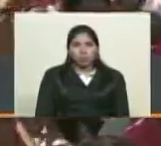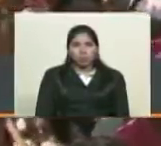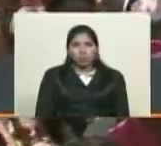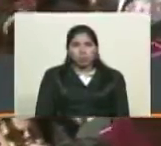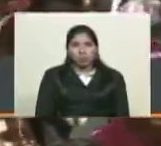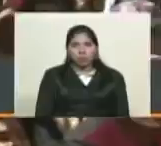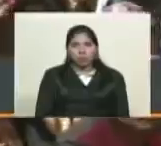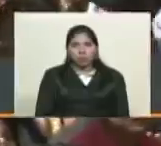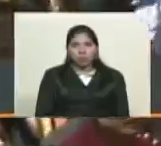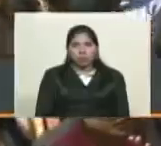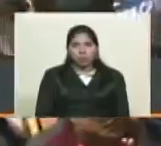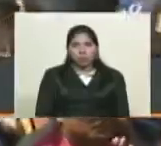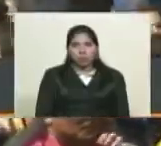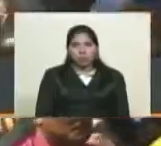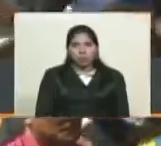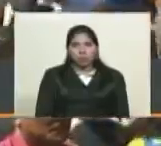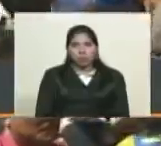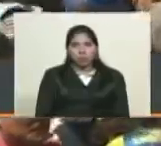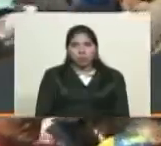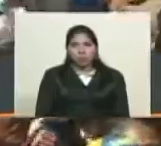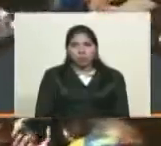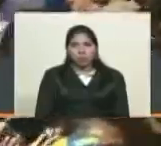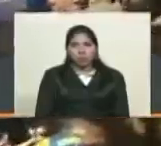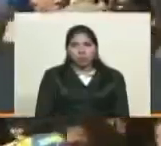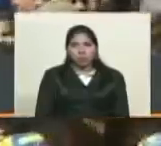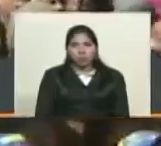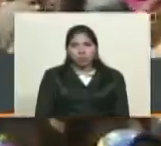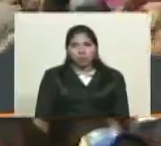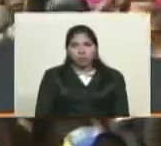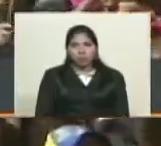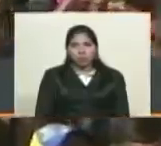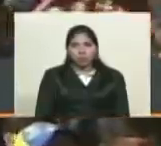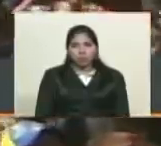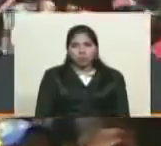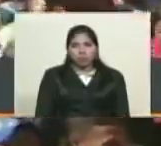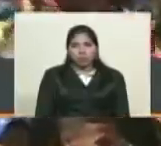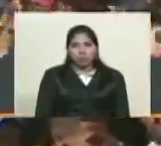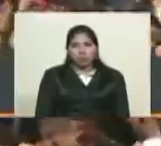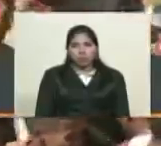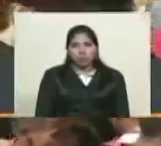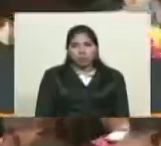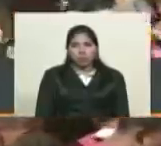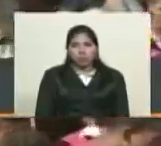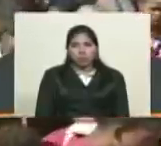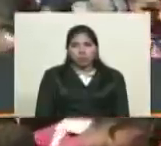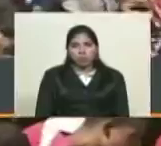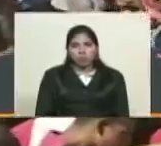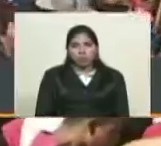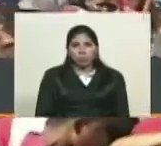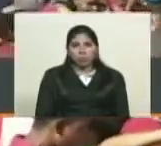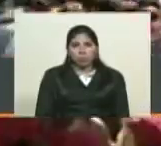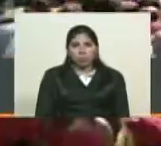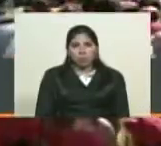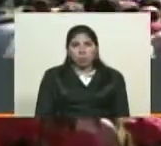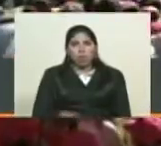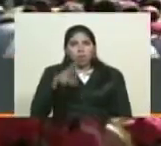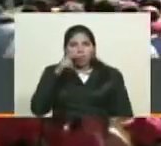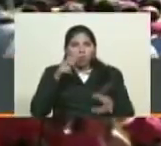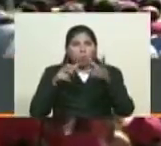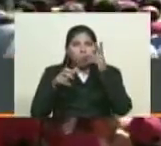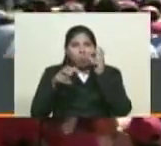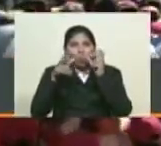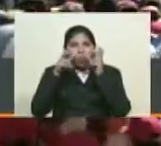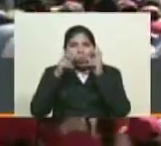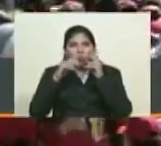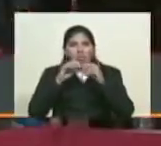Que se escuchen los cantos, que se escuche la verdad, que se levante la fuerza del